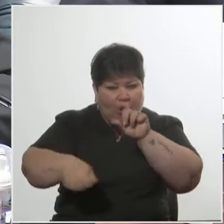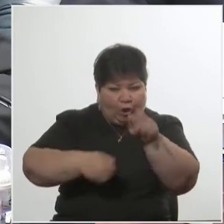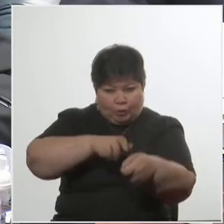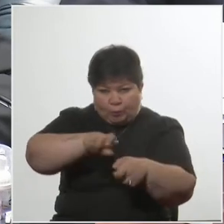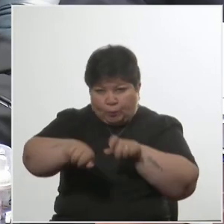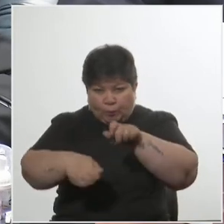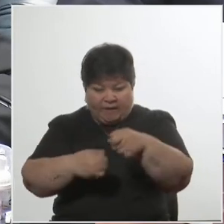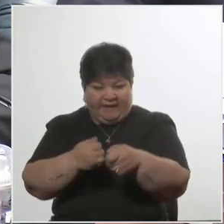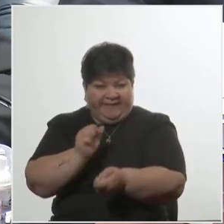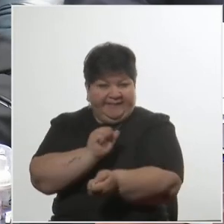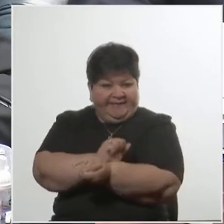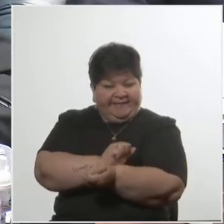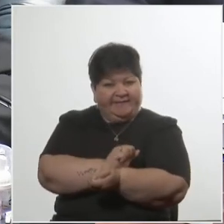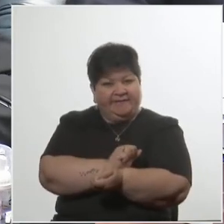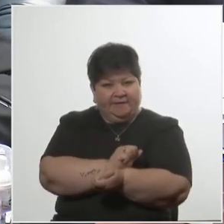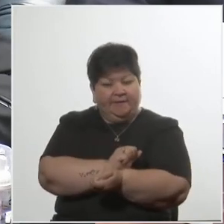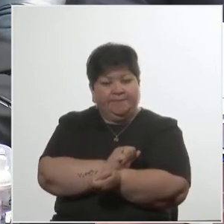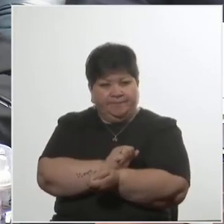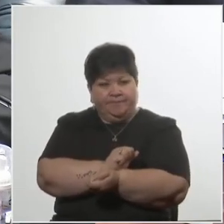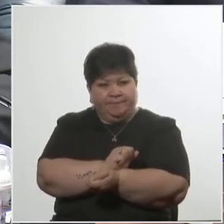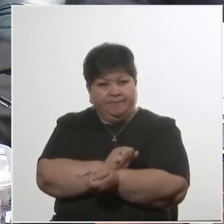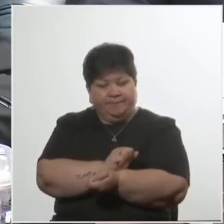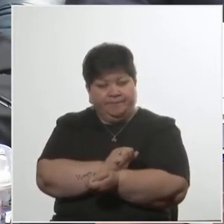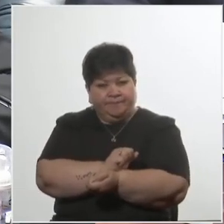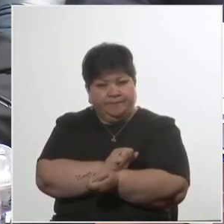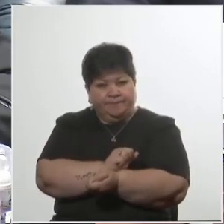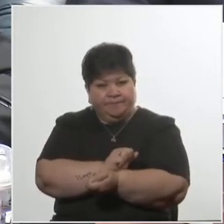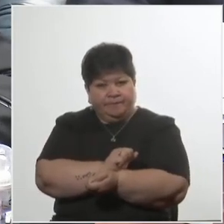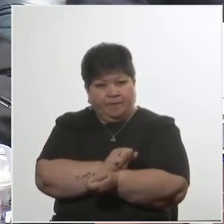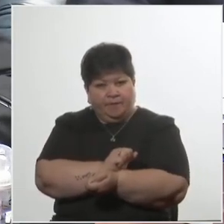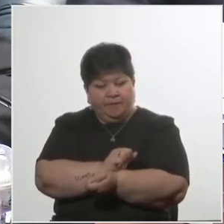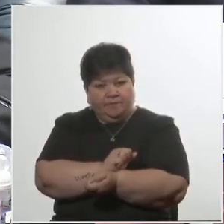regímenes de tensión vejatoria de la dignidad humana